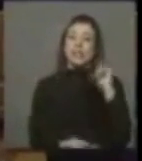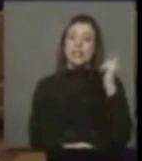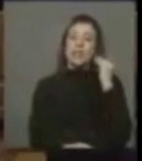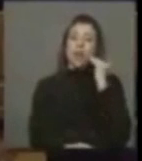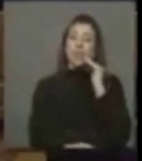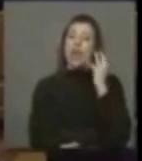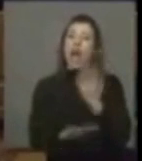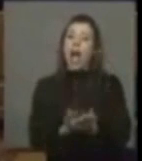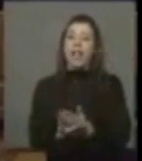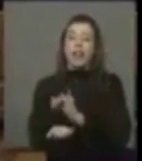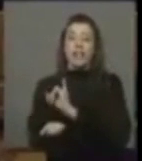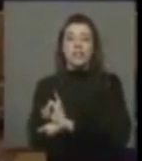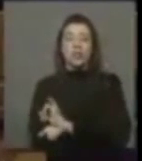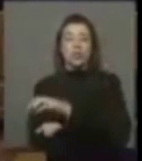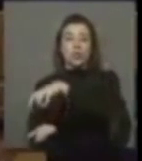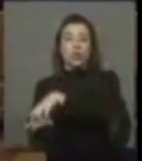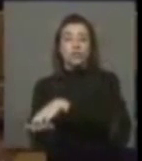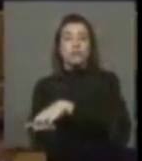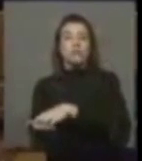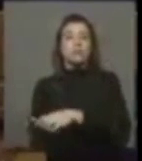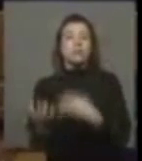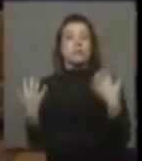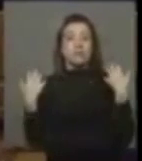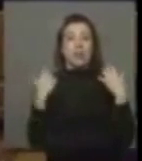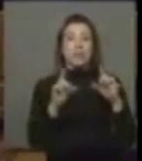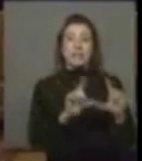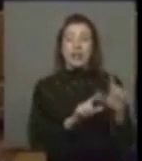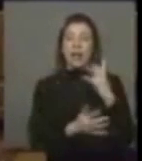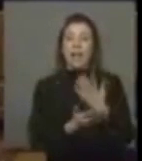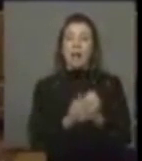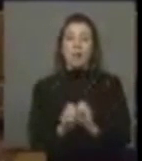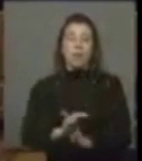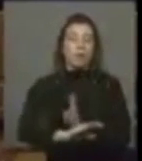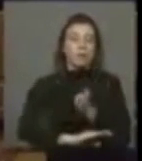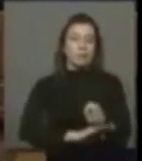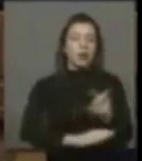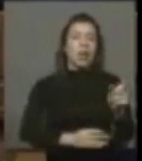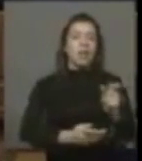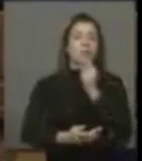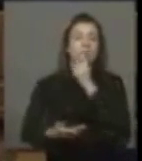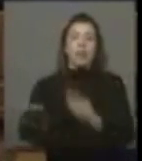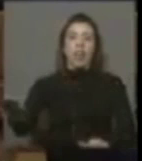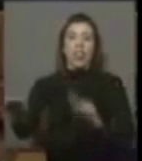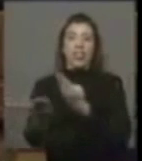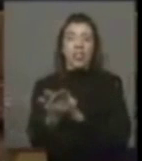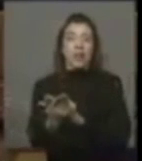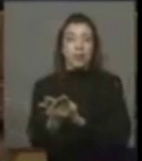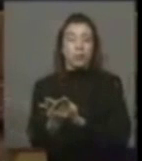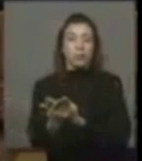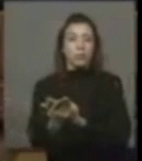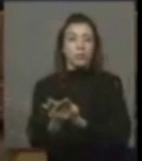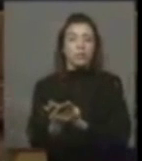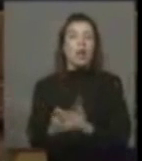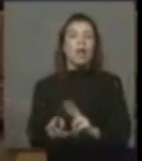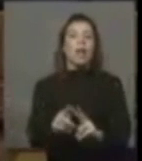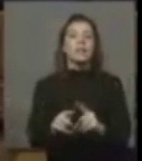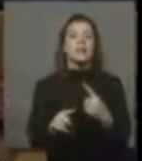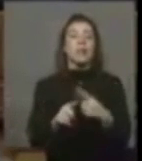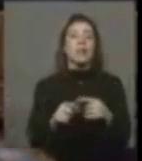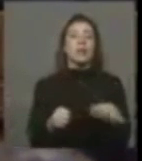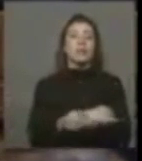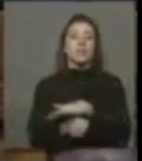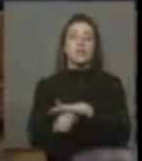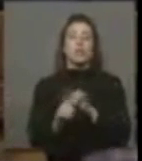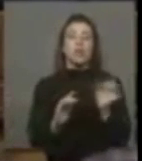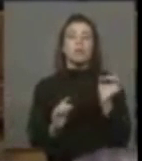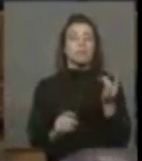Menores cuenta con una institucionalidad jurídica que le permite concurrir y haciéndose parte de las denuncias que se realizan en torno a